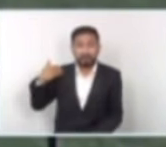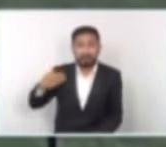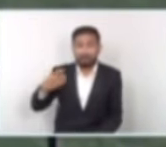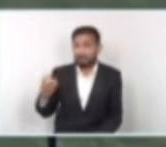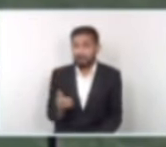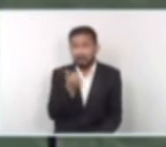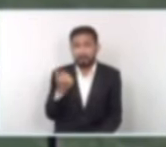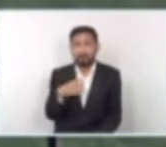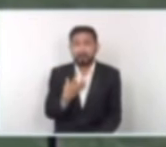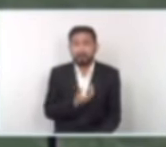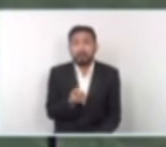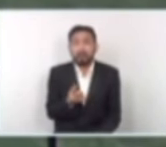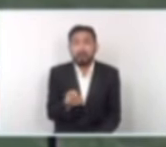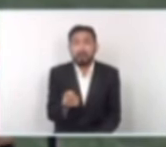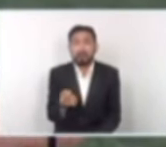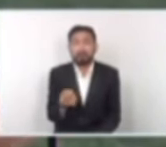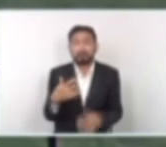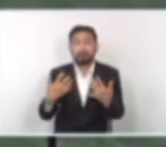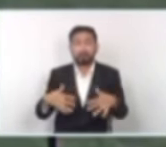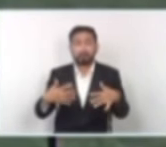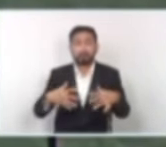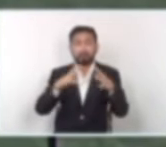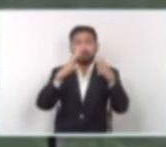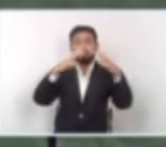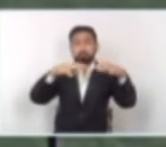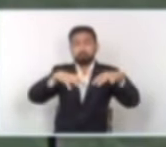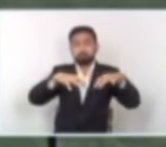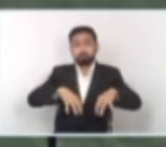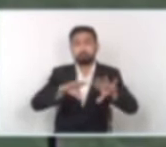que estamos acercándonos a un tenebroso punto de inflexión.